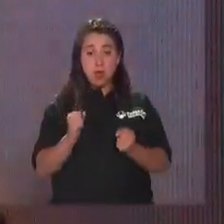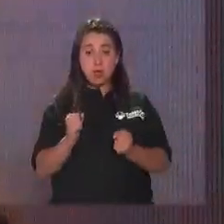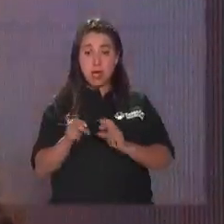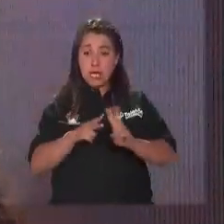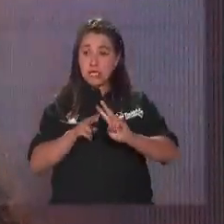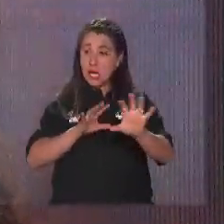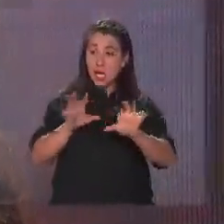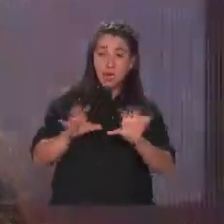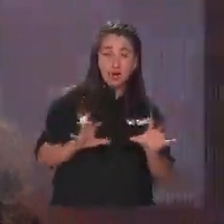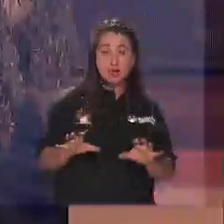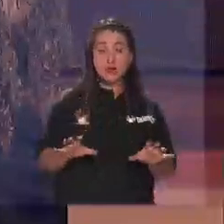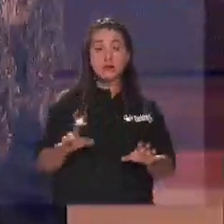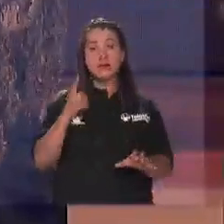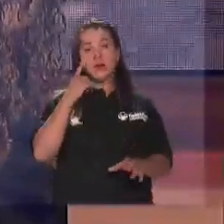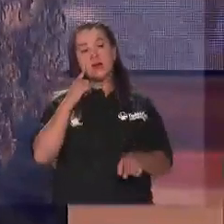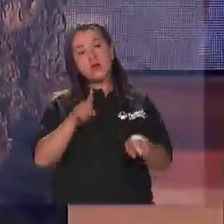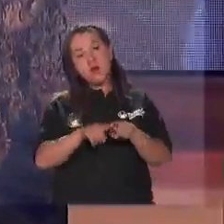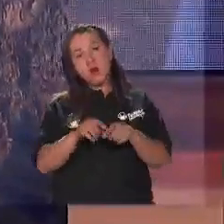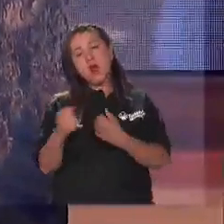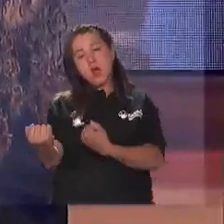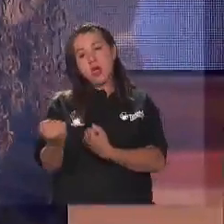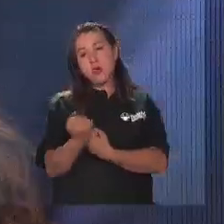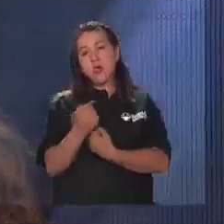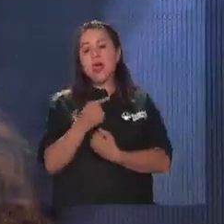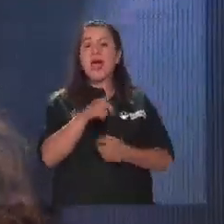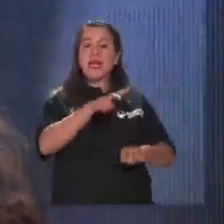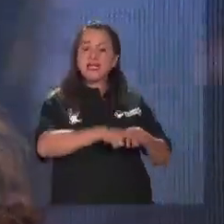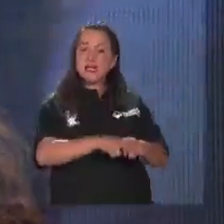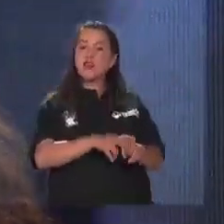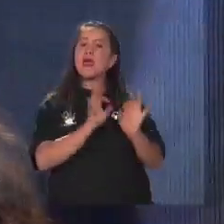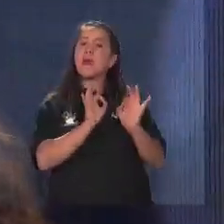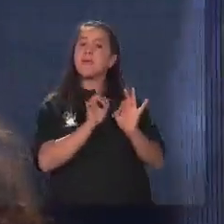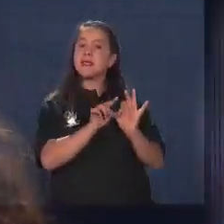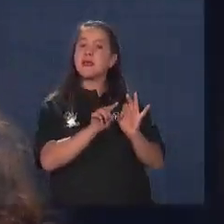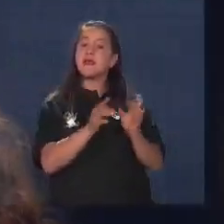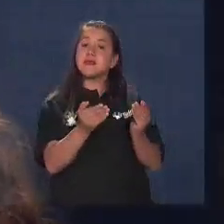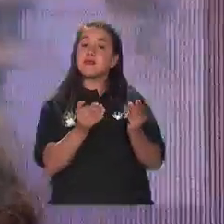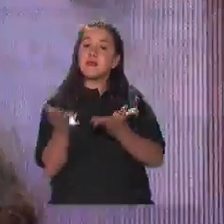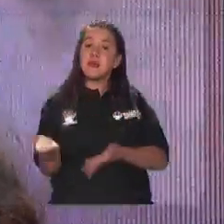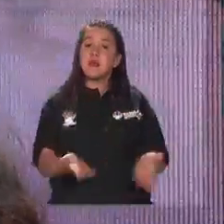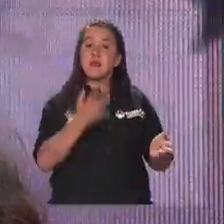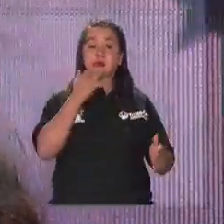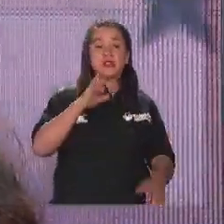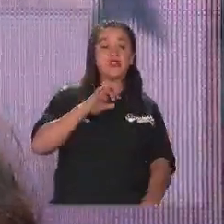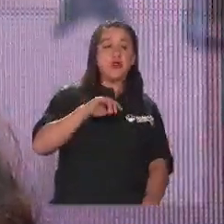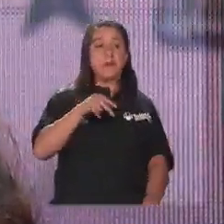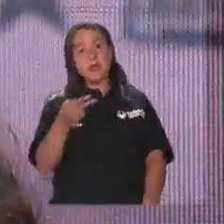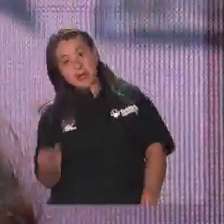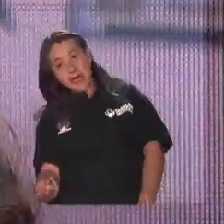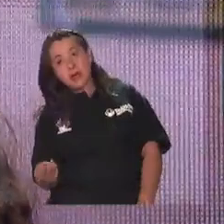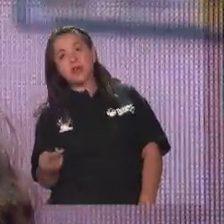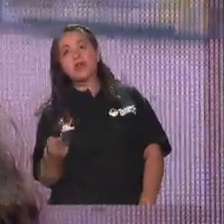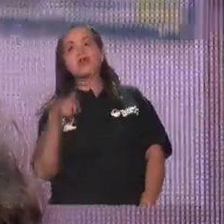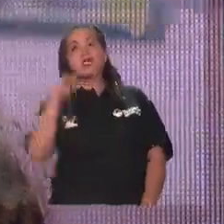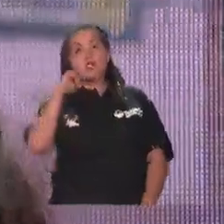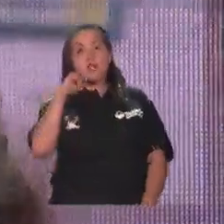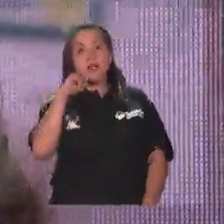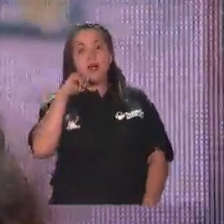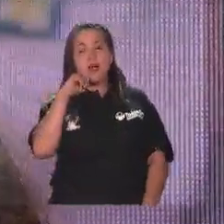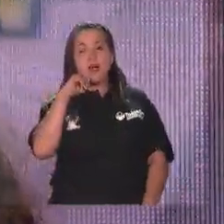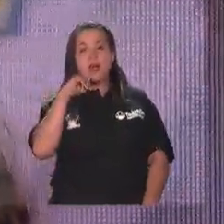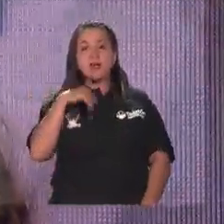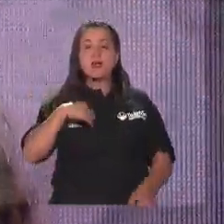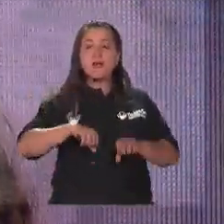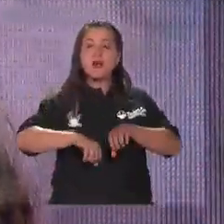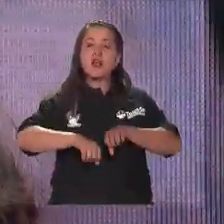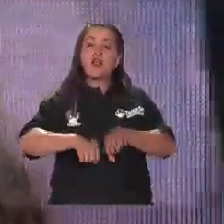también necesito ayuda. Y ese asiento que es preferencial, yo lo necesito porque si no me puedo caer. Y esa caída para mí puede significar que me guince